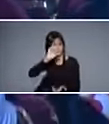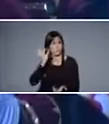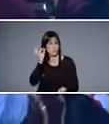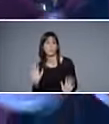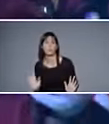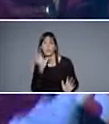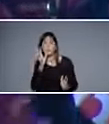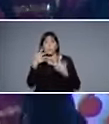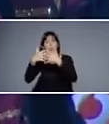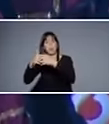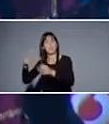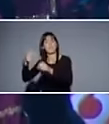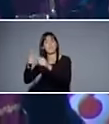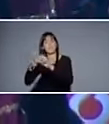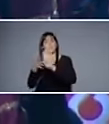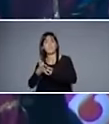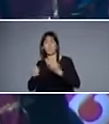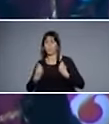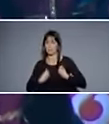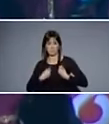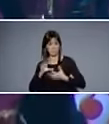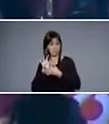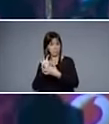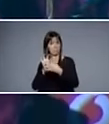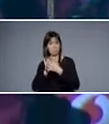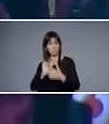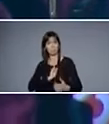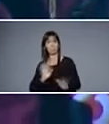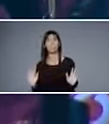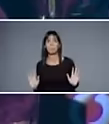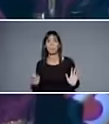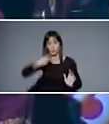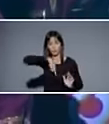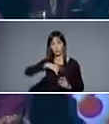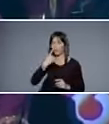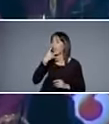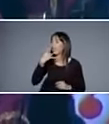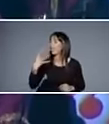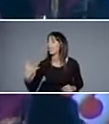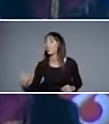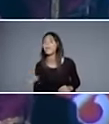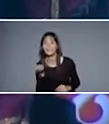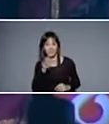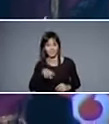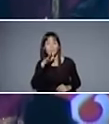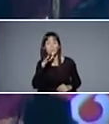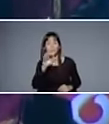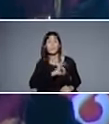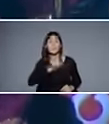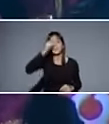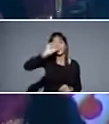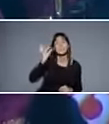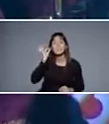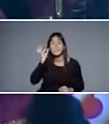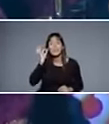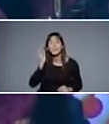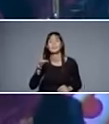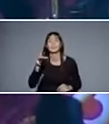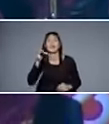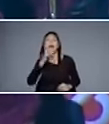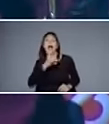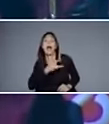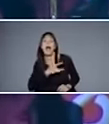refinería es parte de nuestra vida. Es más, estamos enamorados de ella, porque, señores, hay